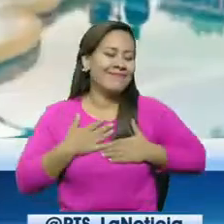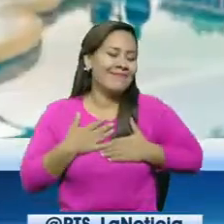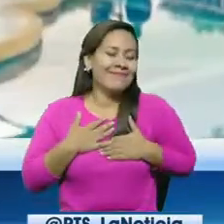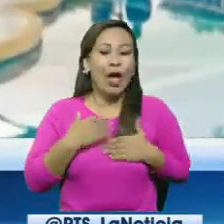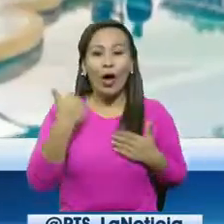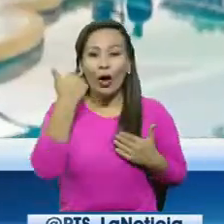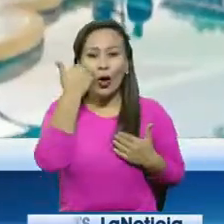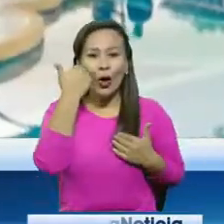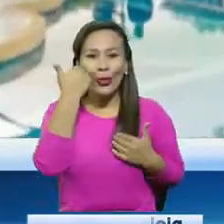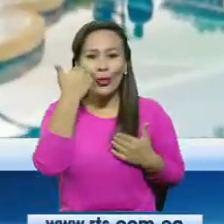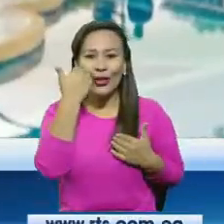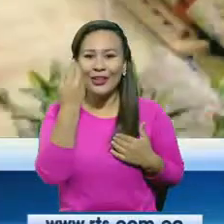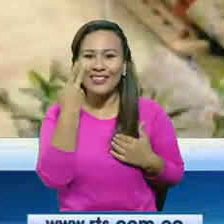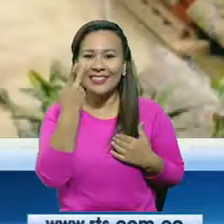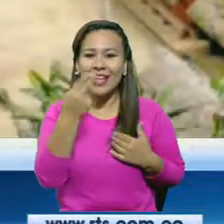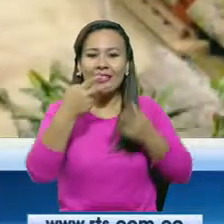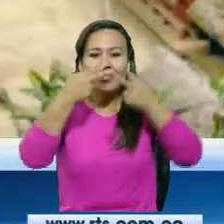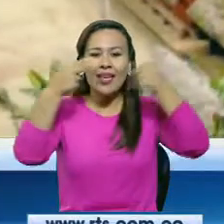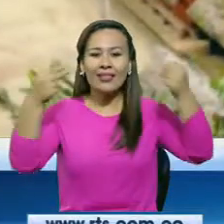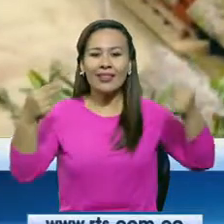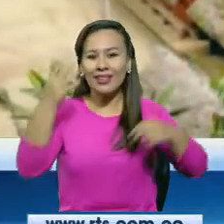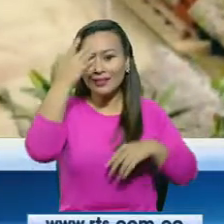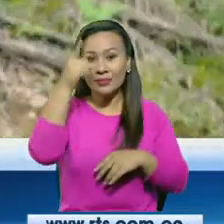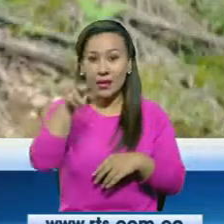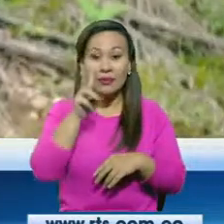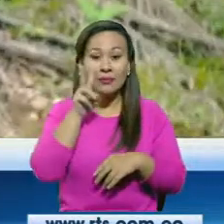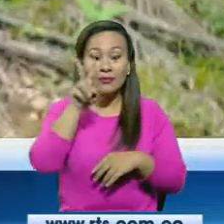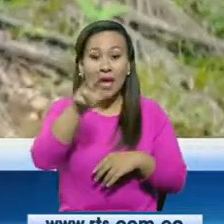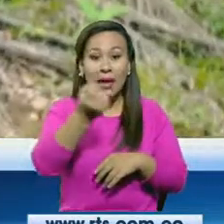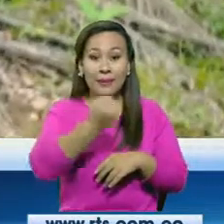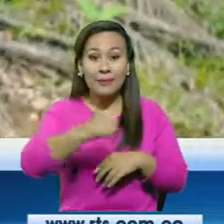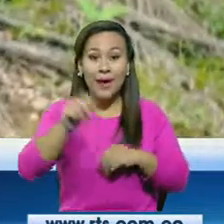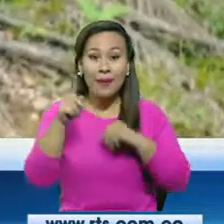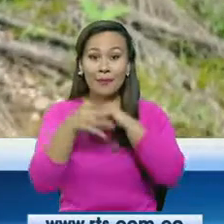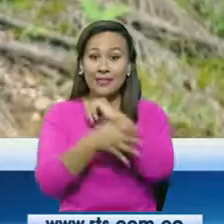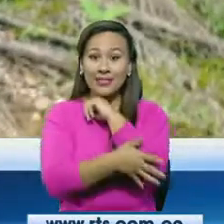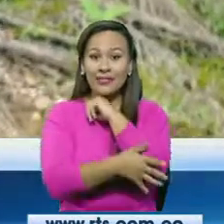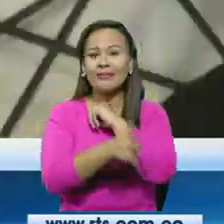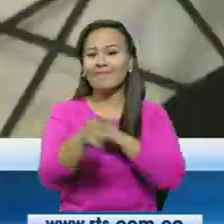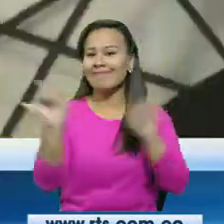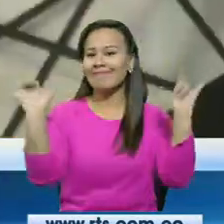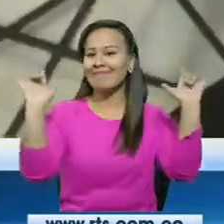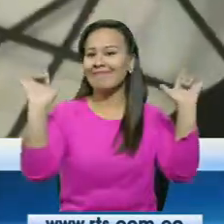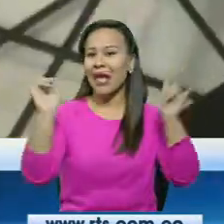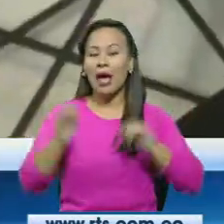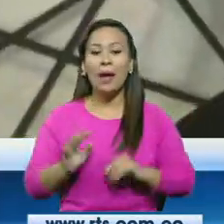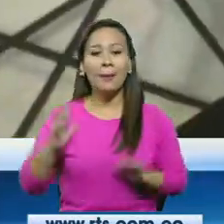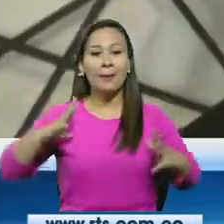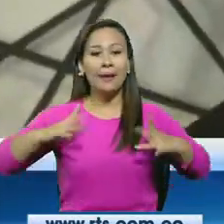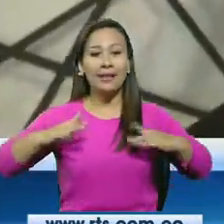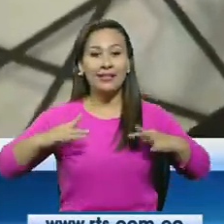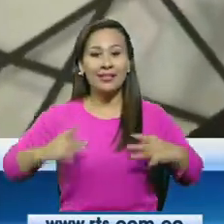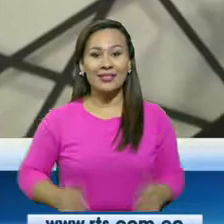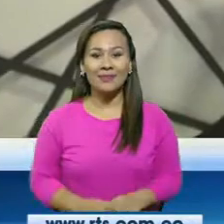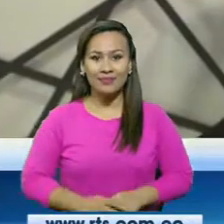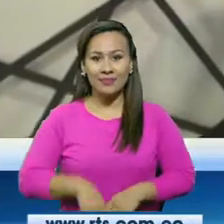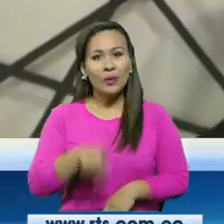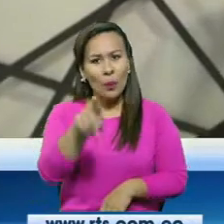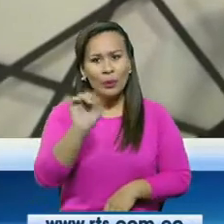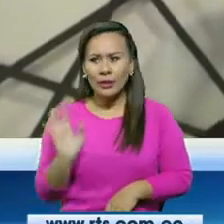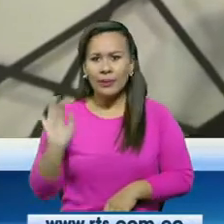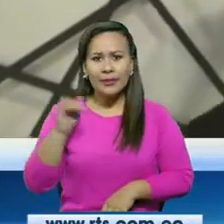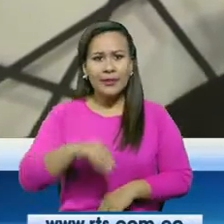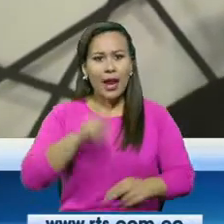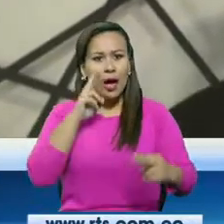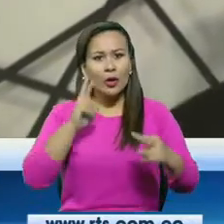en medio de un ambiente natural, convirtiendo a Pastaza en un destino ideal para vacacionar. Lleguen a este territorio a reconocer, a